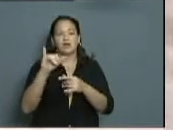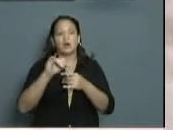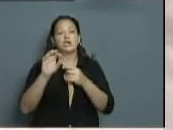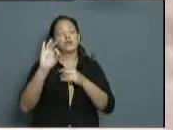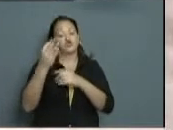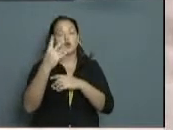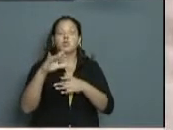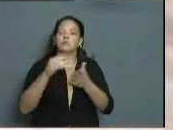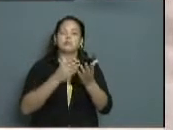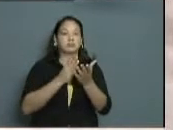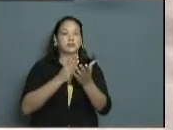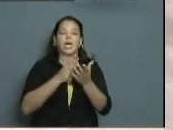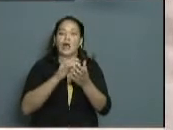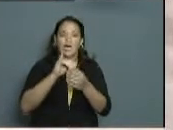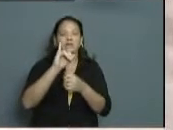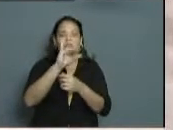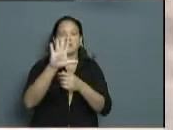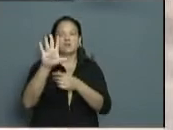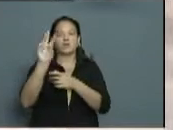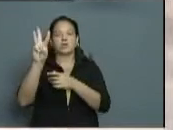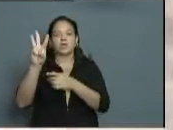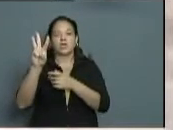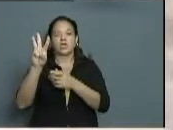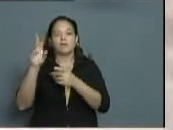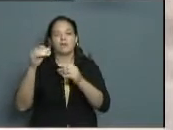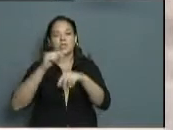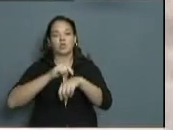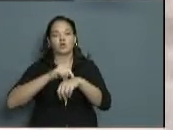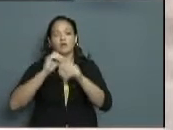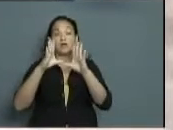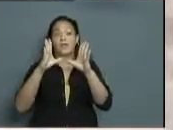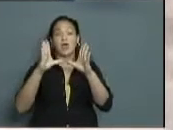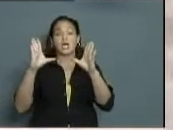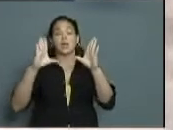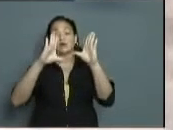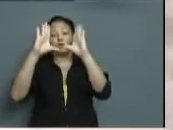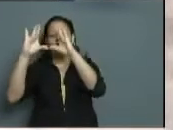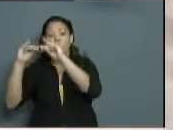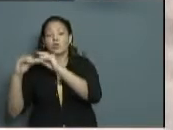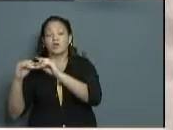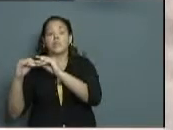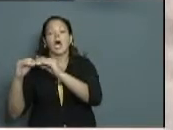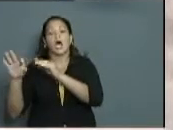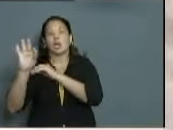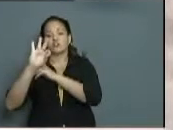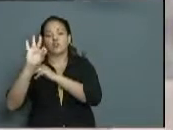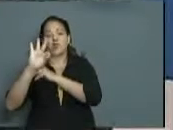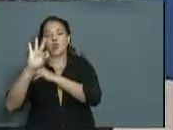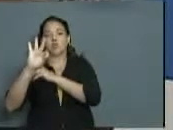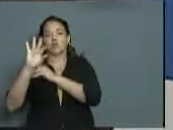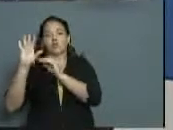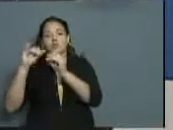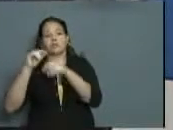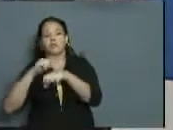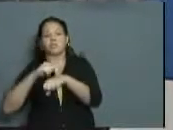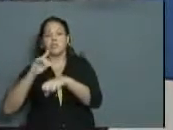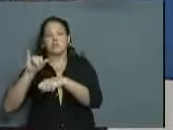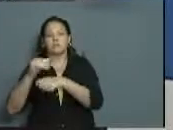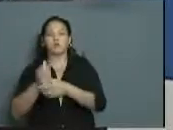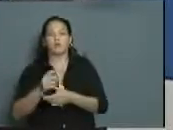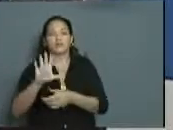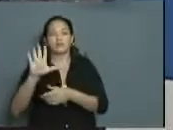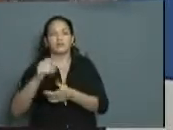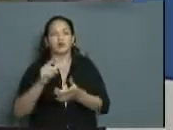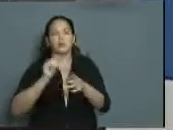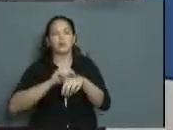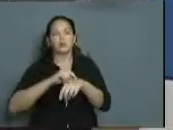las 6:53 minutos de la mañana y se pondrá a las 7:08 minutos de la tarde. Información meteorológica